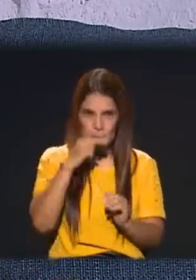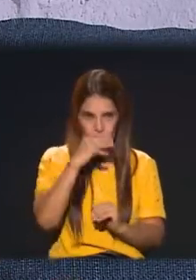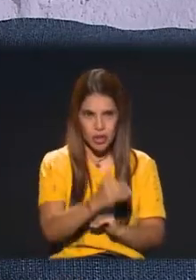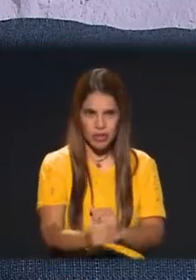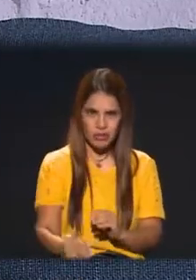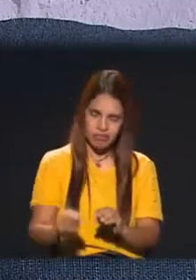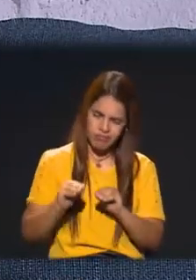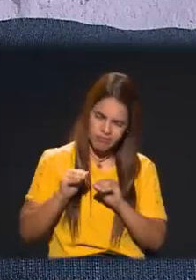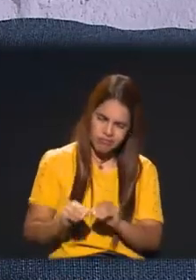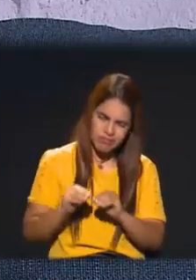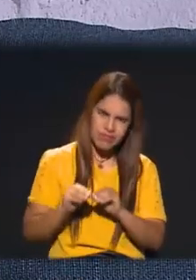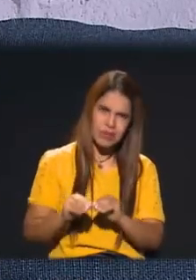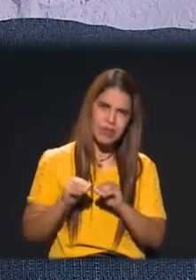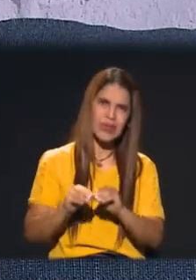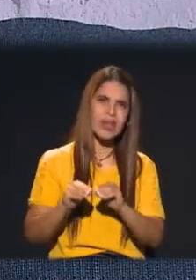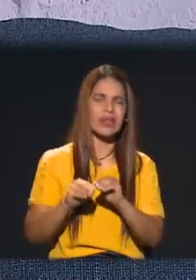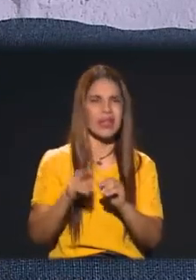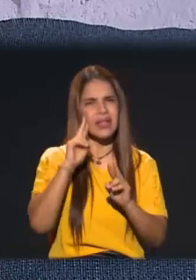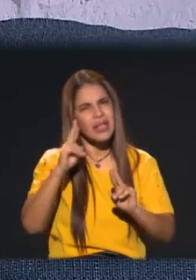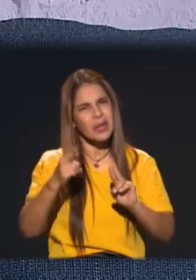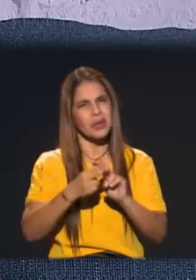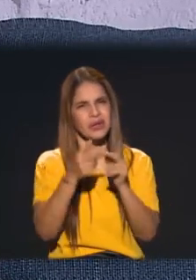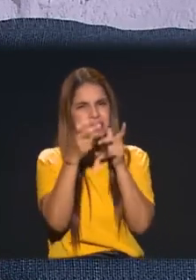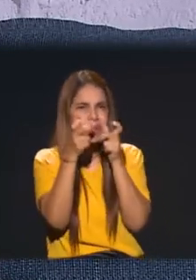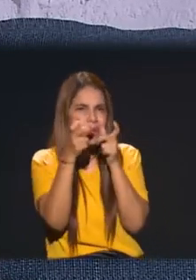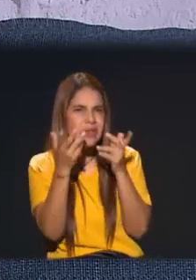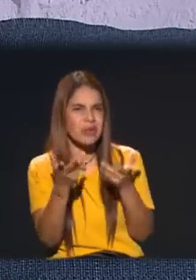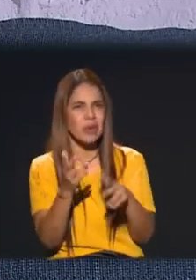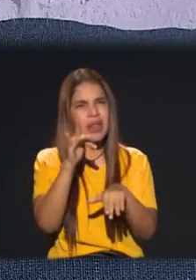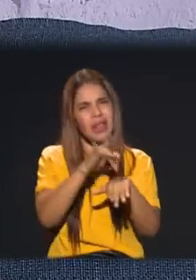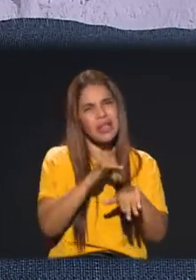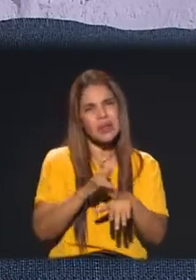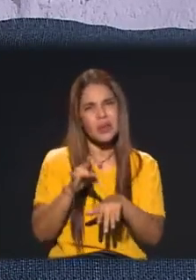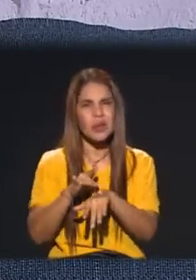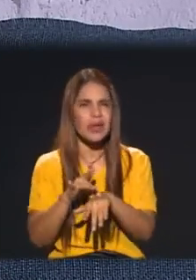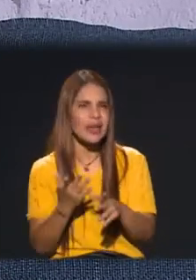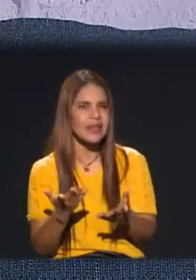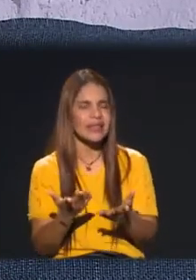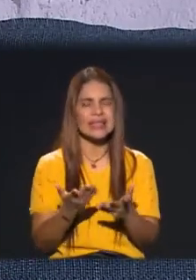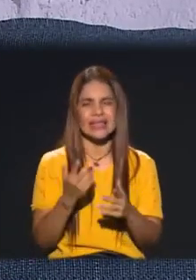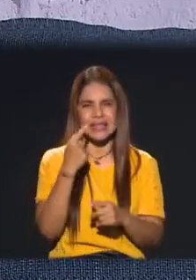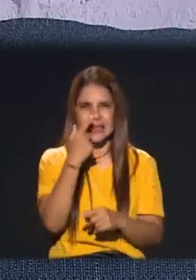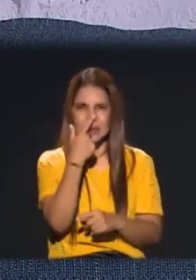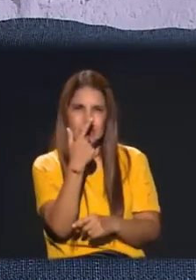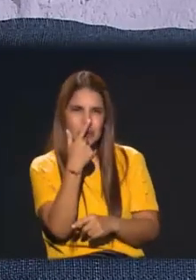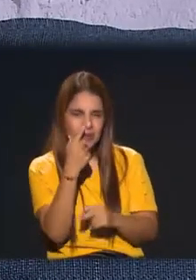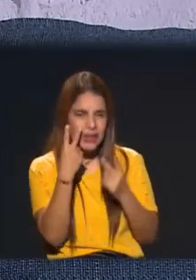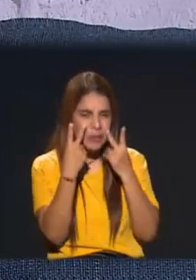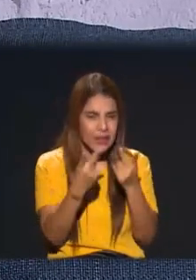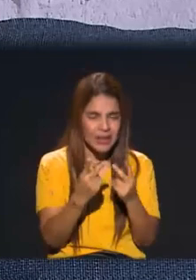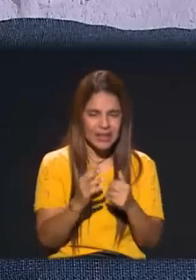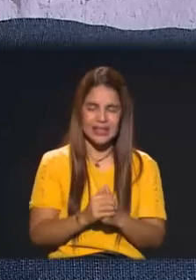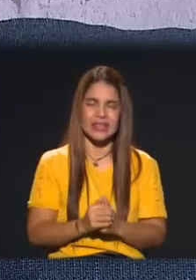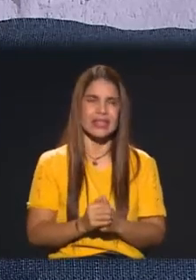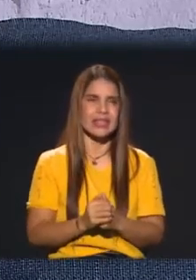aprendizaje concreto, del toque, del reconocimiento visual, del conocimiento de lo que puedan ver, tocar,